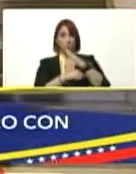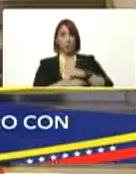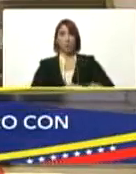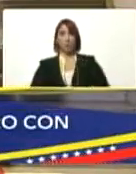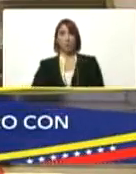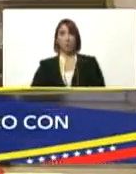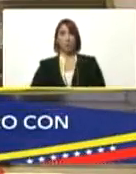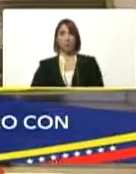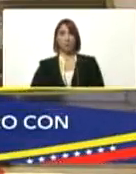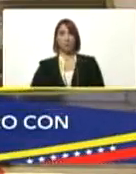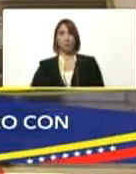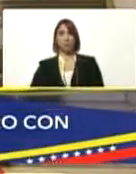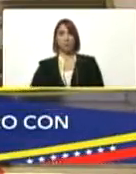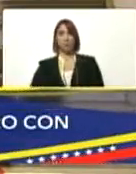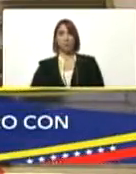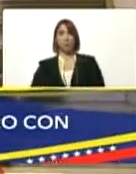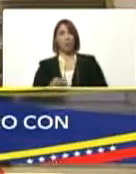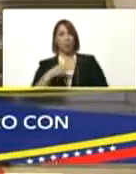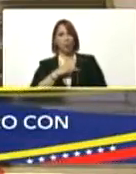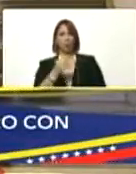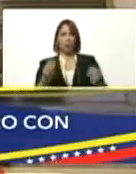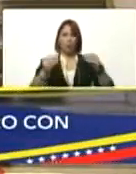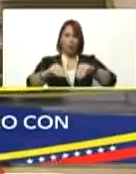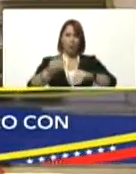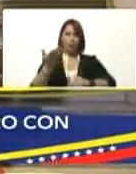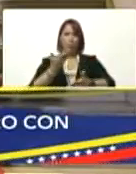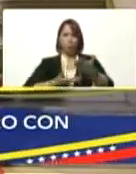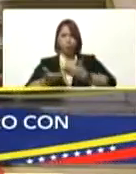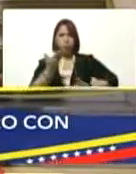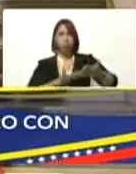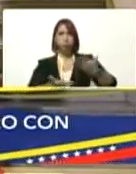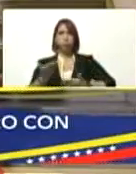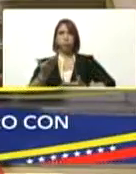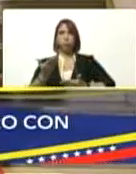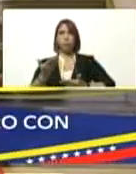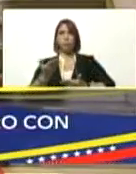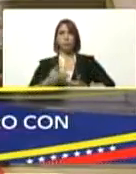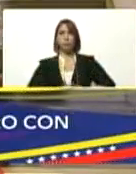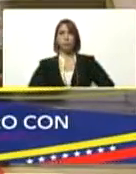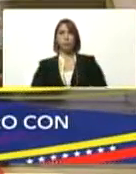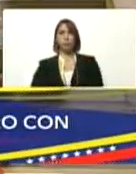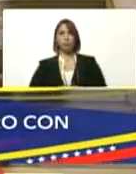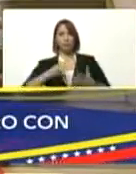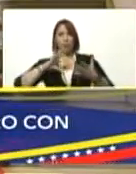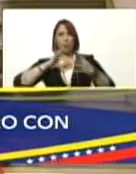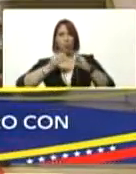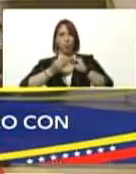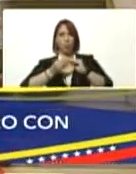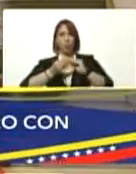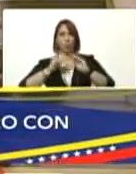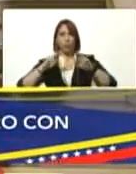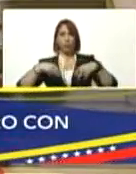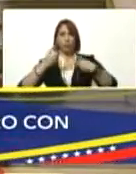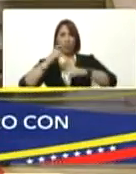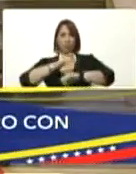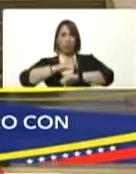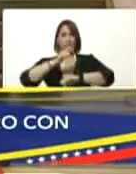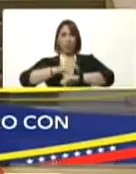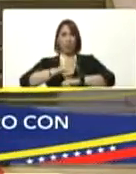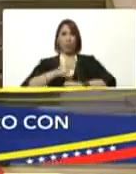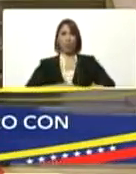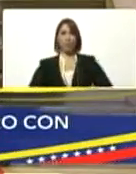para que nuestra cooperación vaya adaptada a los nuevos tiempos, a la nueva